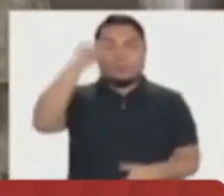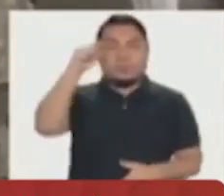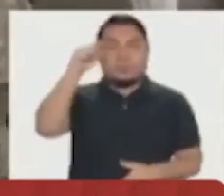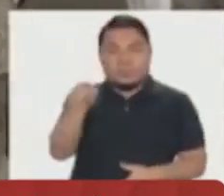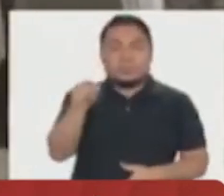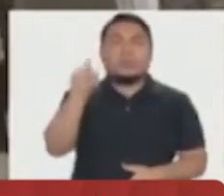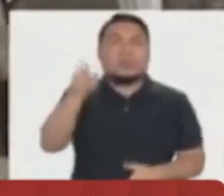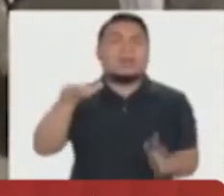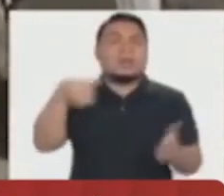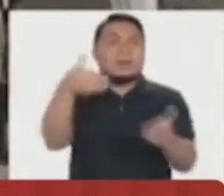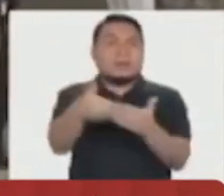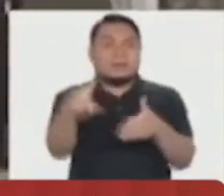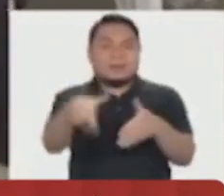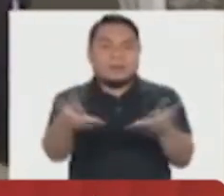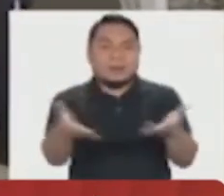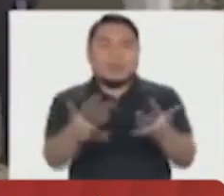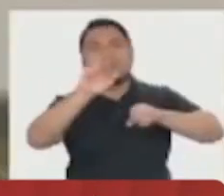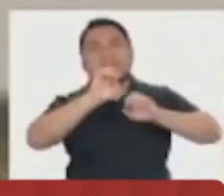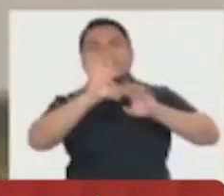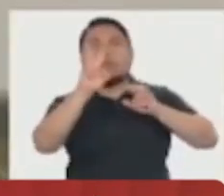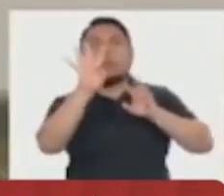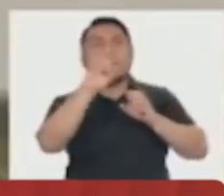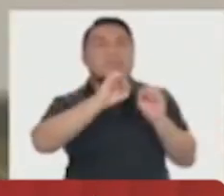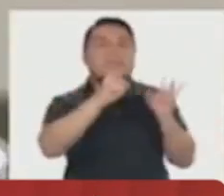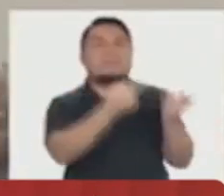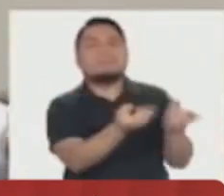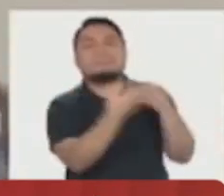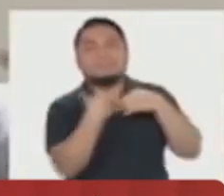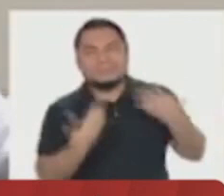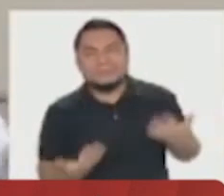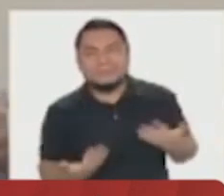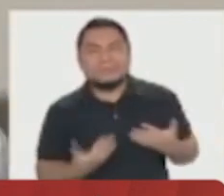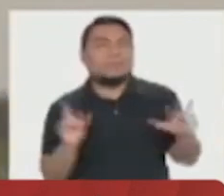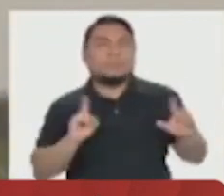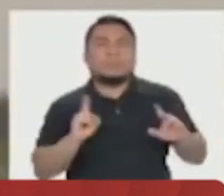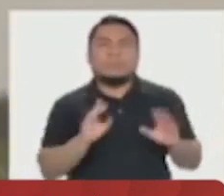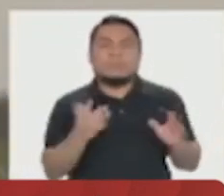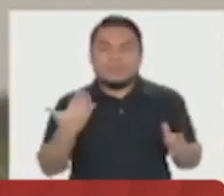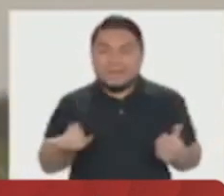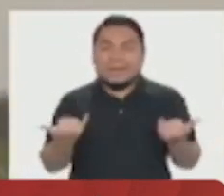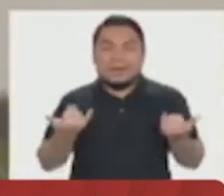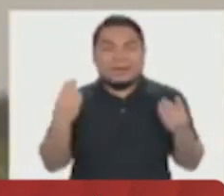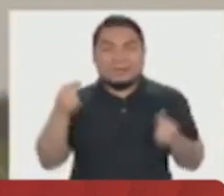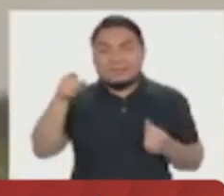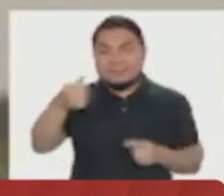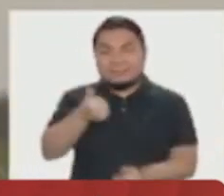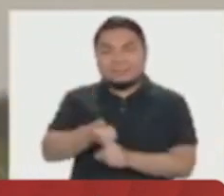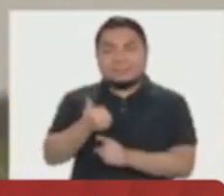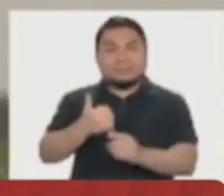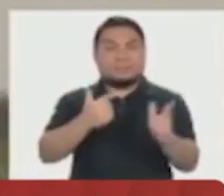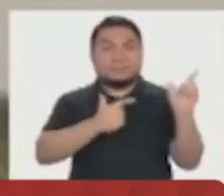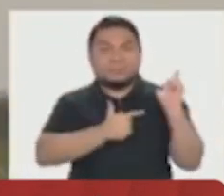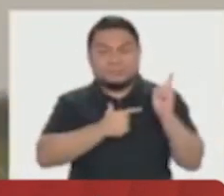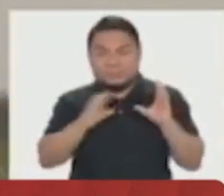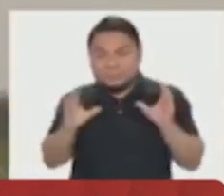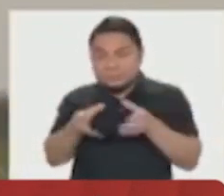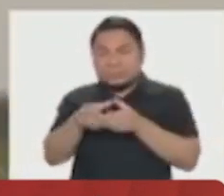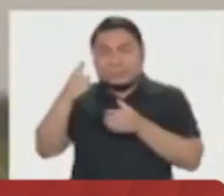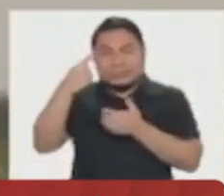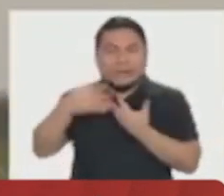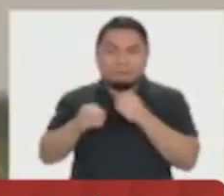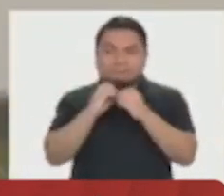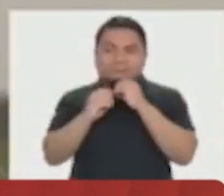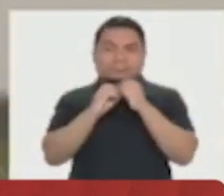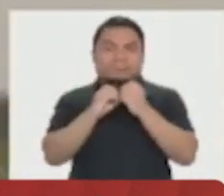propio laboratorio dentro del centro médico. A través de una inversión propia del Ejército, de las Fuerzas Armadas, han